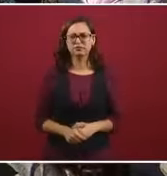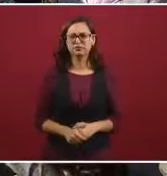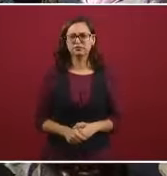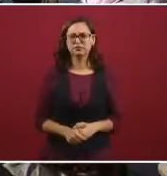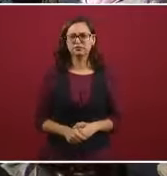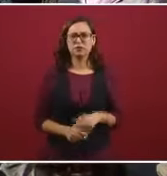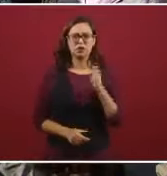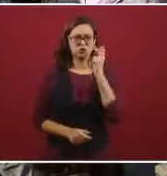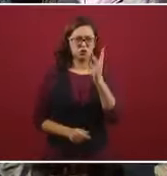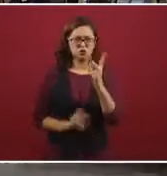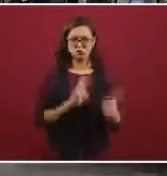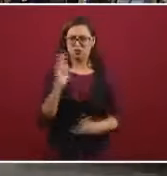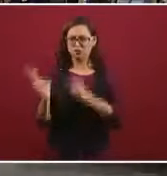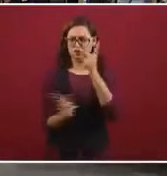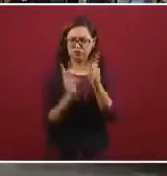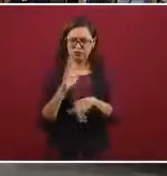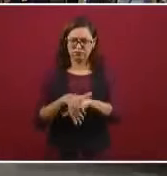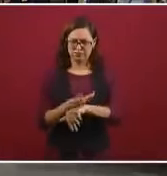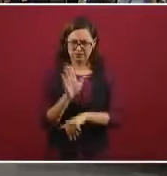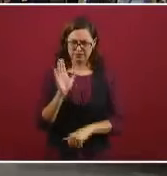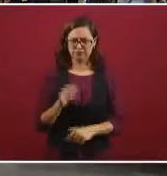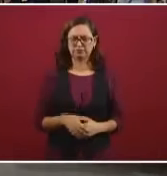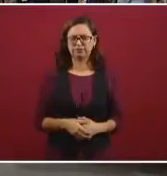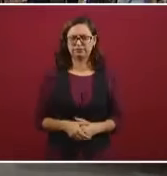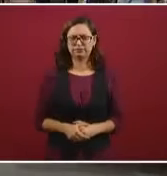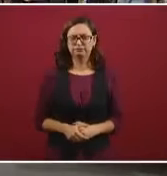¿Dos más, si les parece?